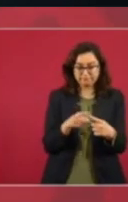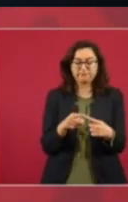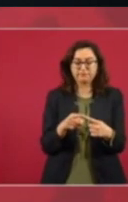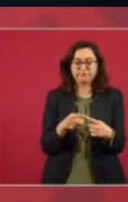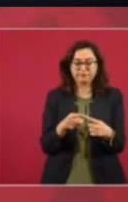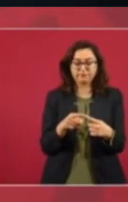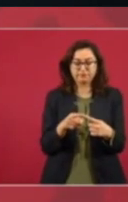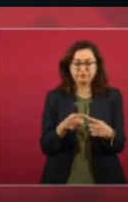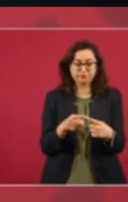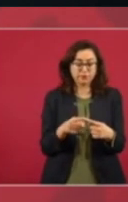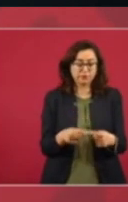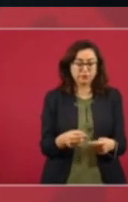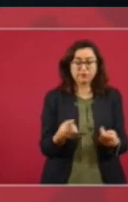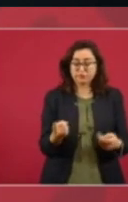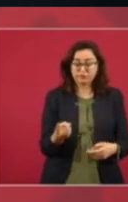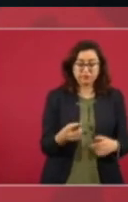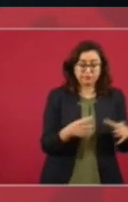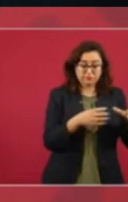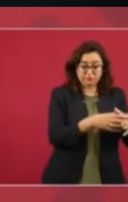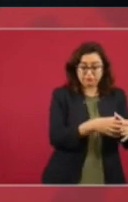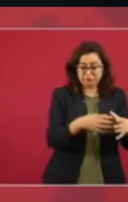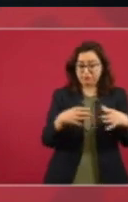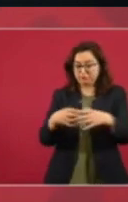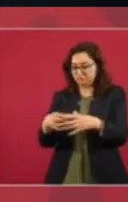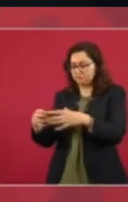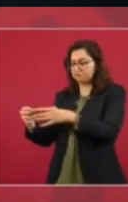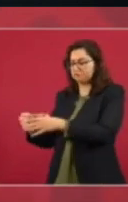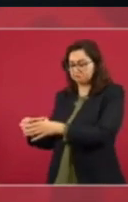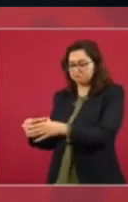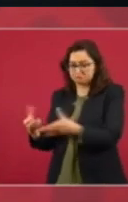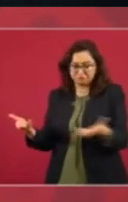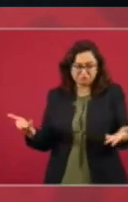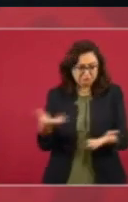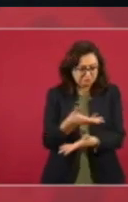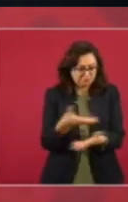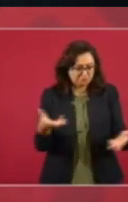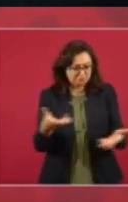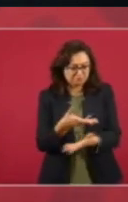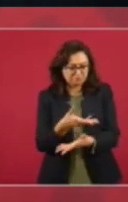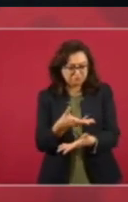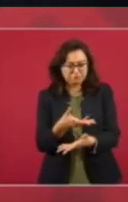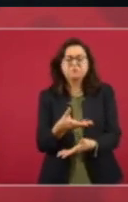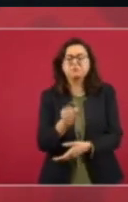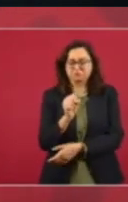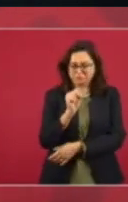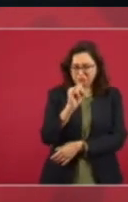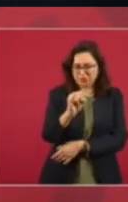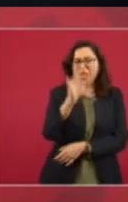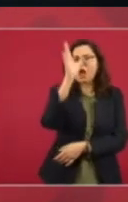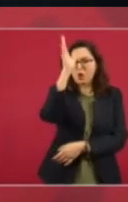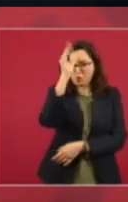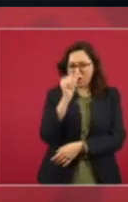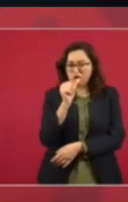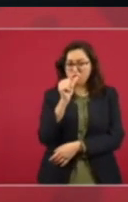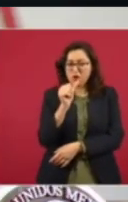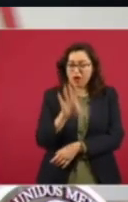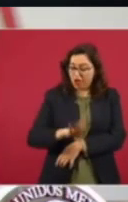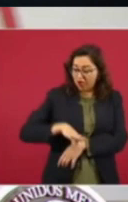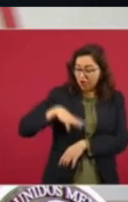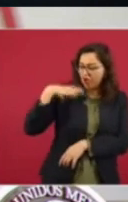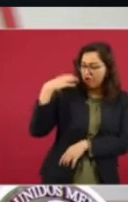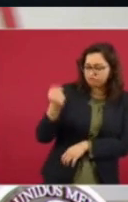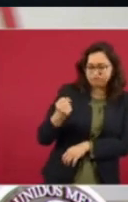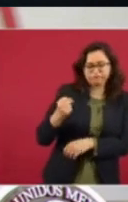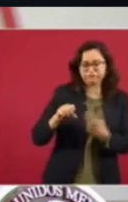de acuerdo y se comprometen a resolver el problema del abuso de la subcontratación de